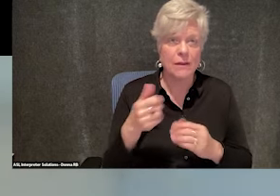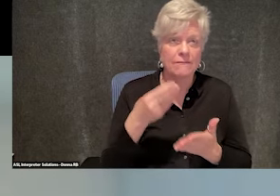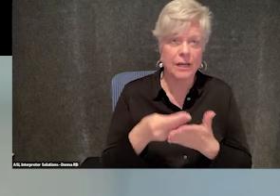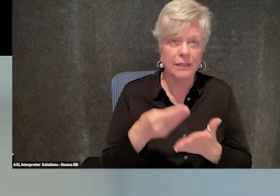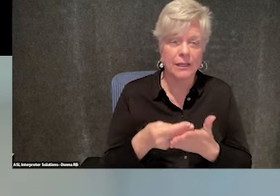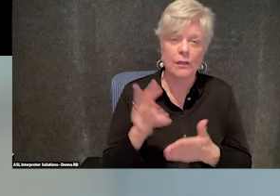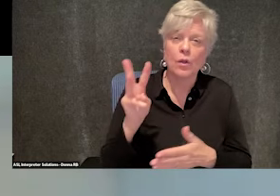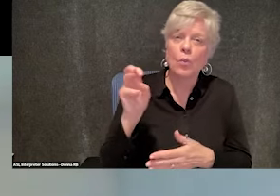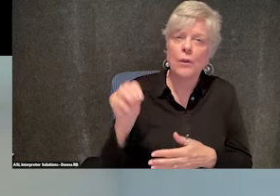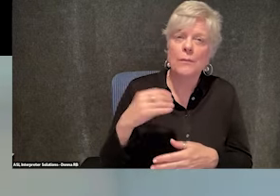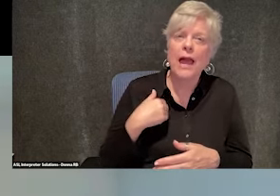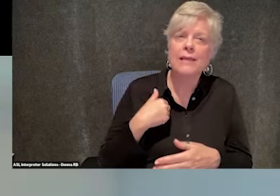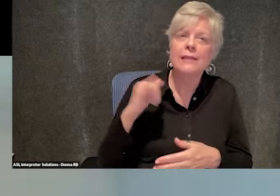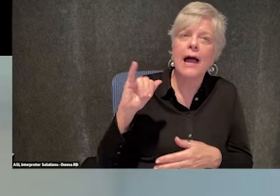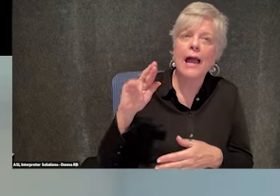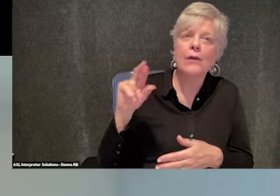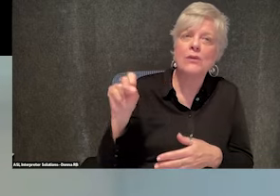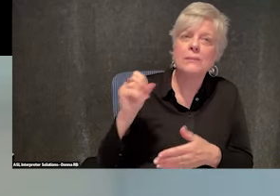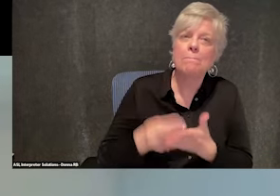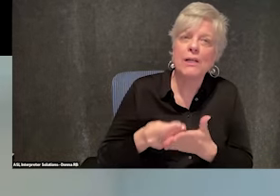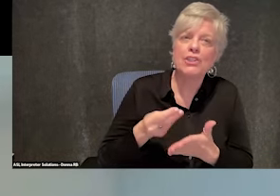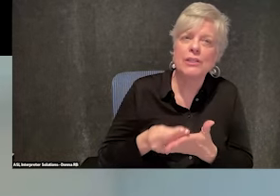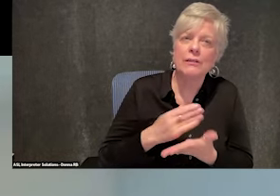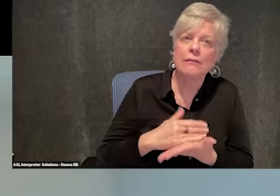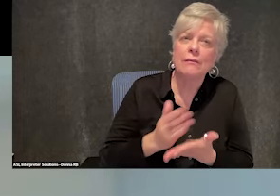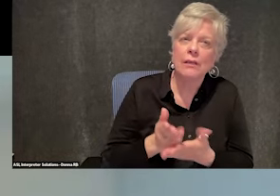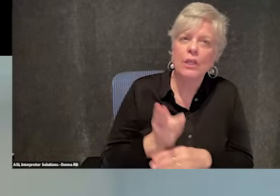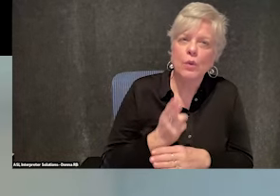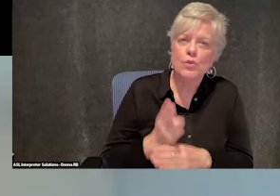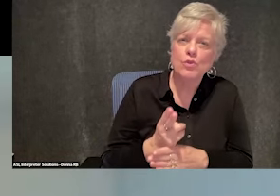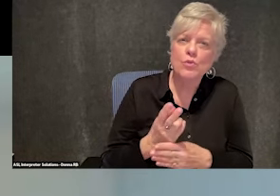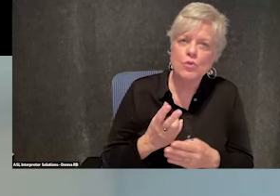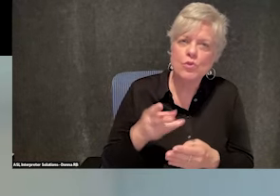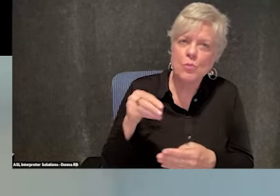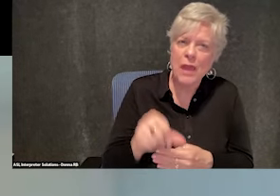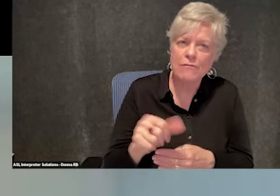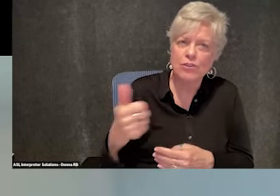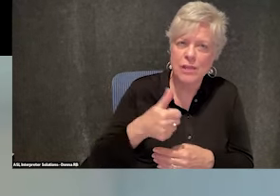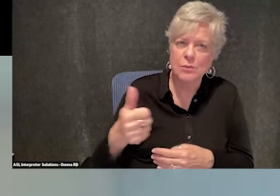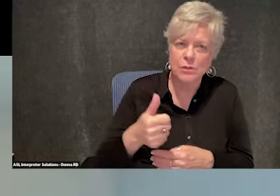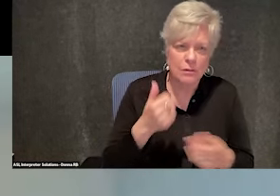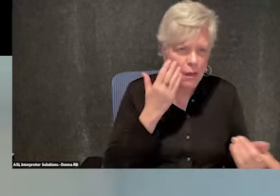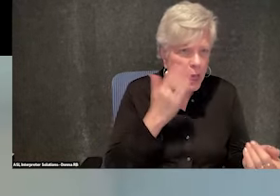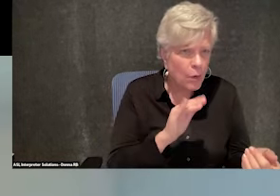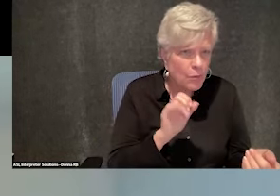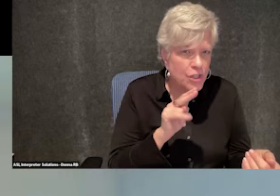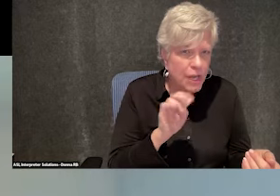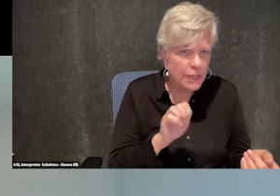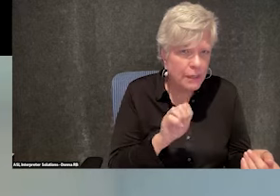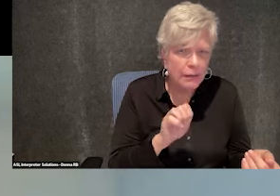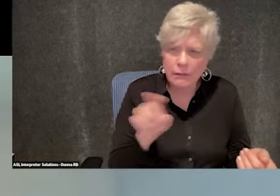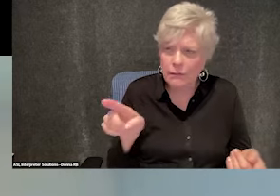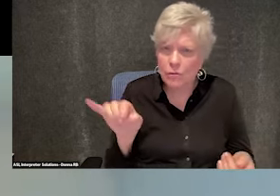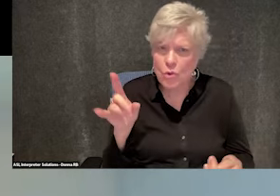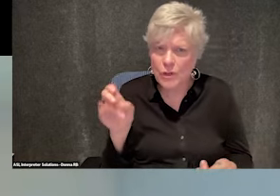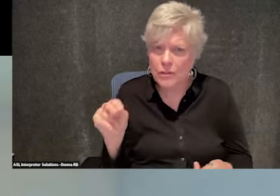tiene fondo de Iris, o sea, tiene sus pagos de Iris para ayudar. Yo puedo hablar un poquito de